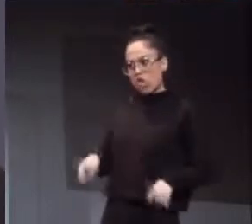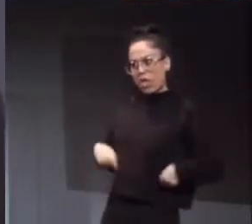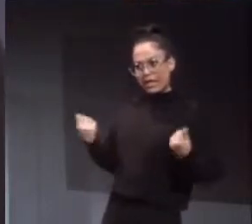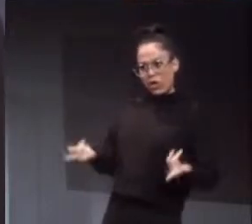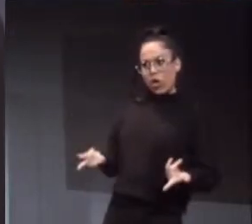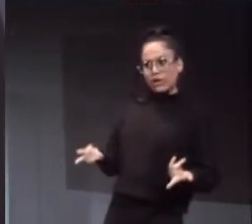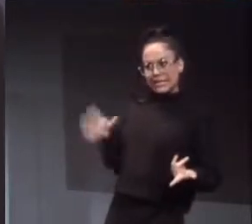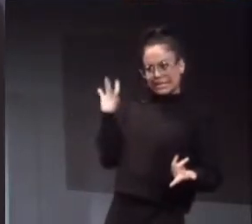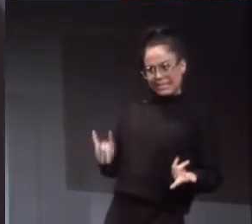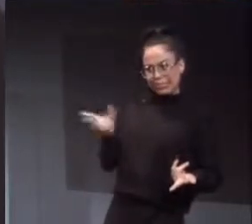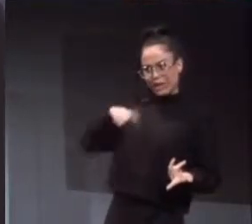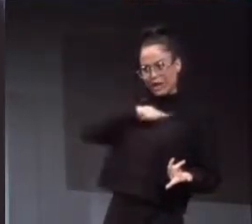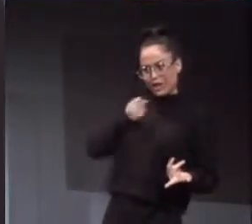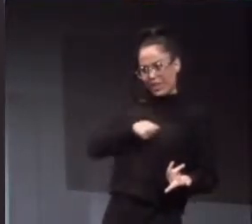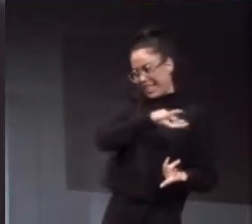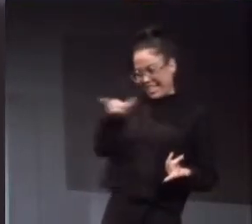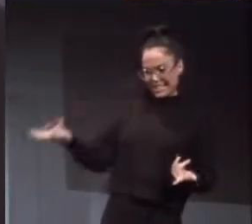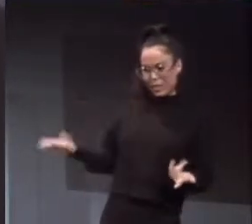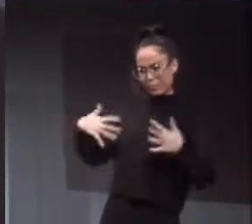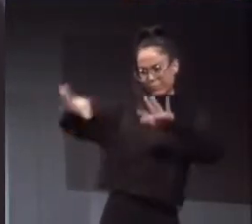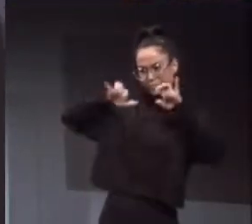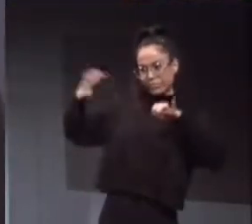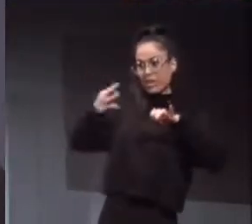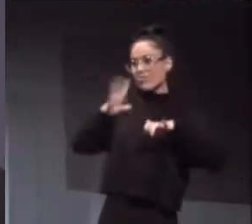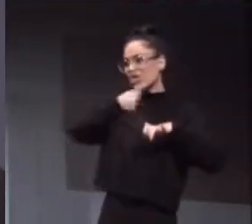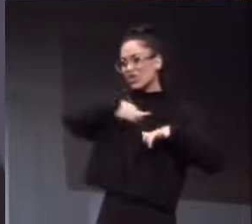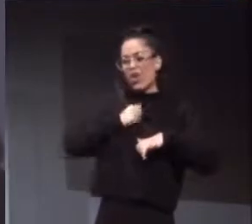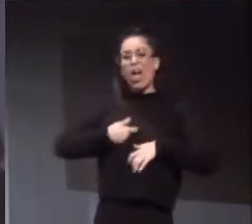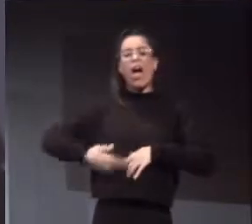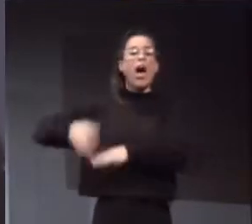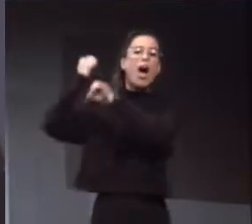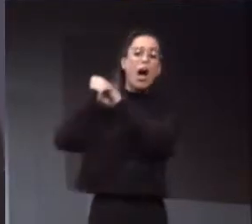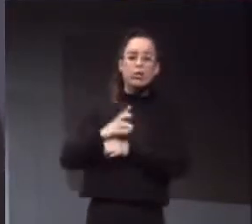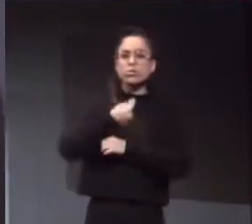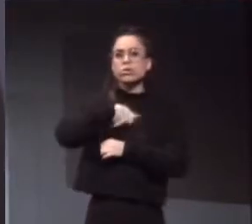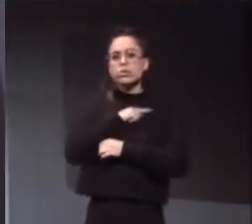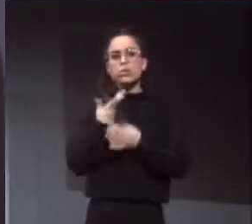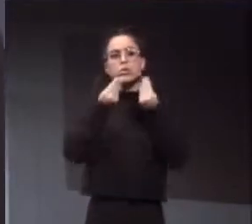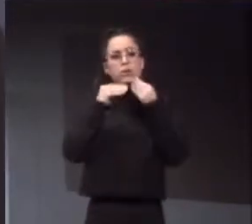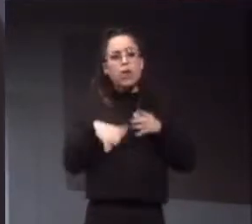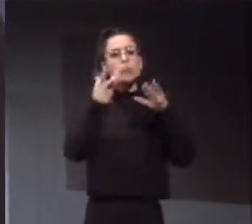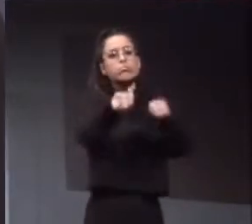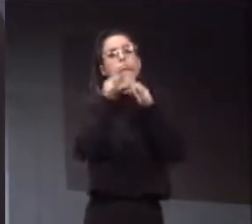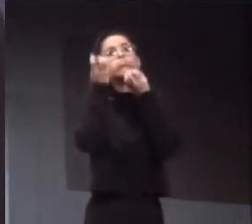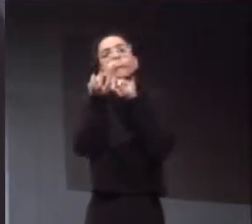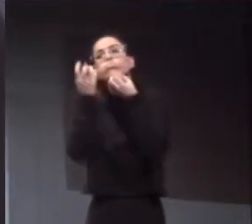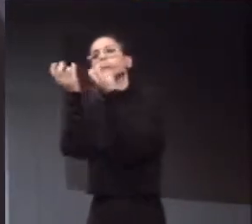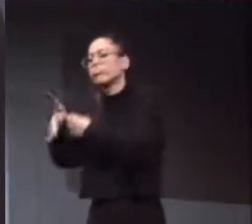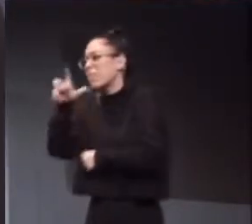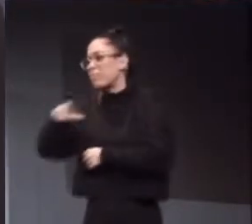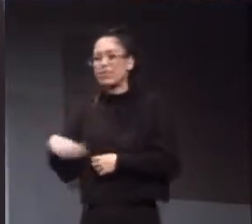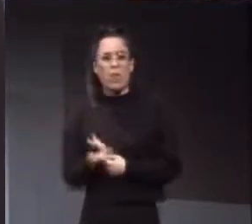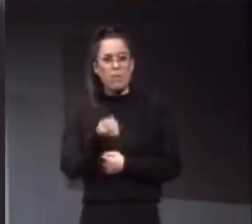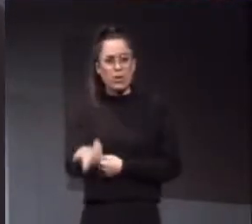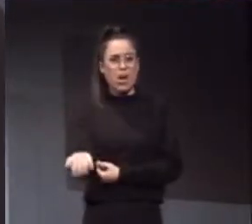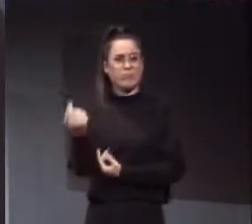aprender de vosotras nosotros llevamos años contando esta historia y poca gente nos hace caso ahora se está poniendo en la en la calle se está